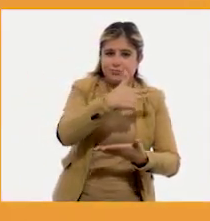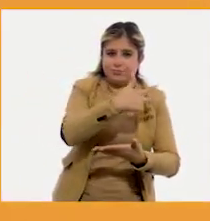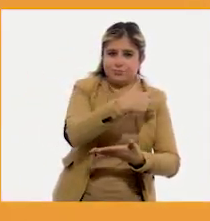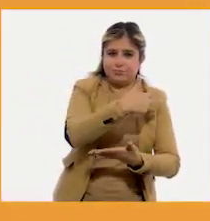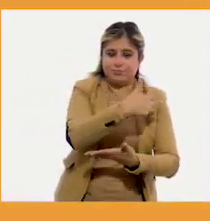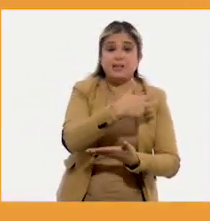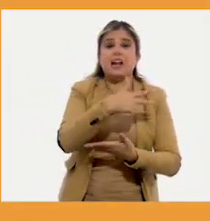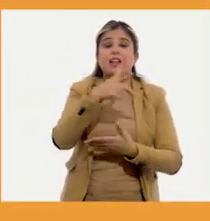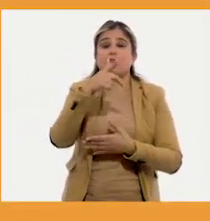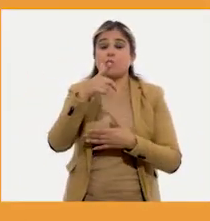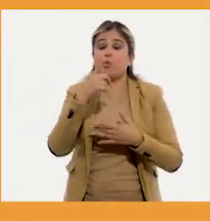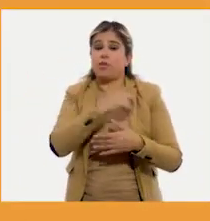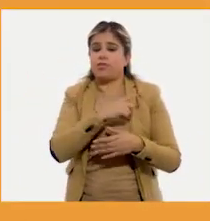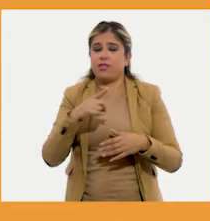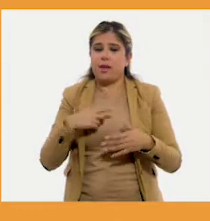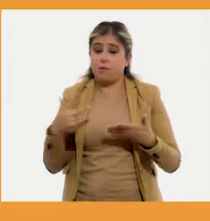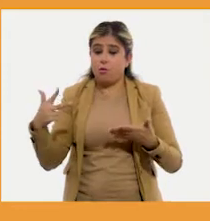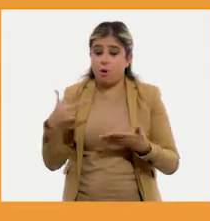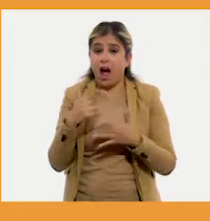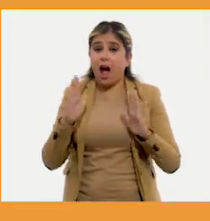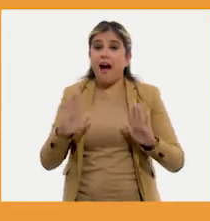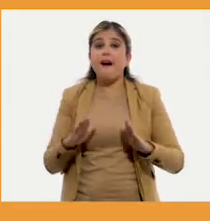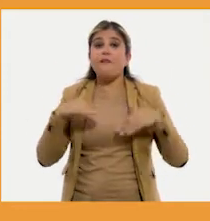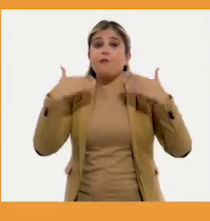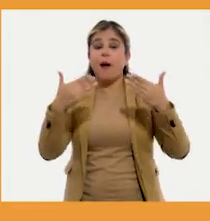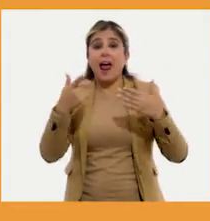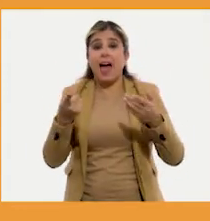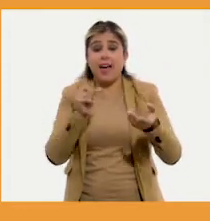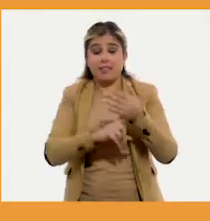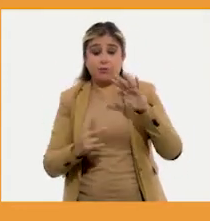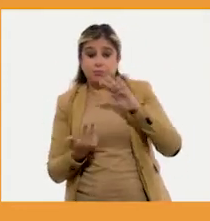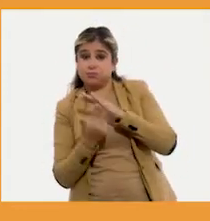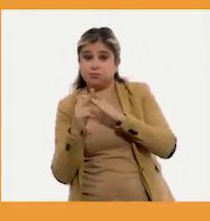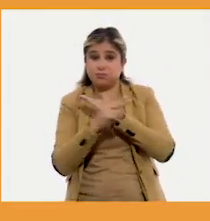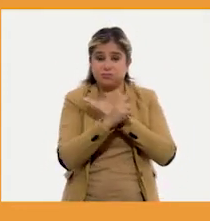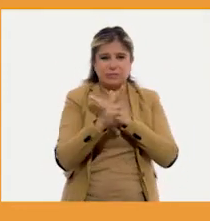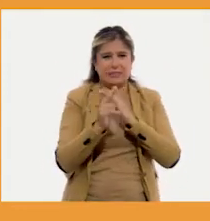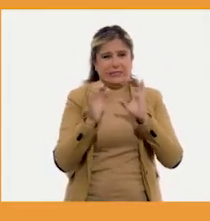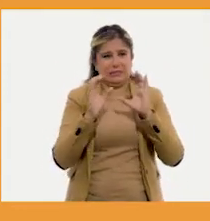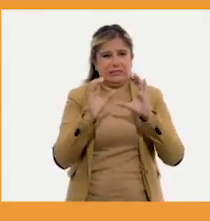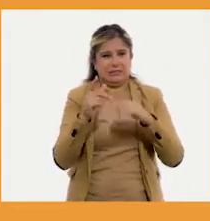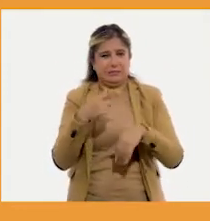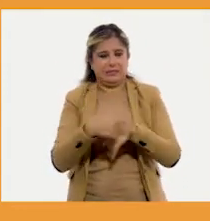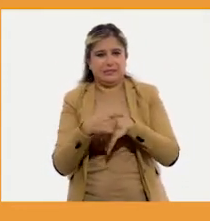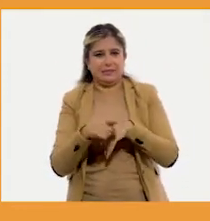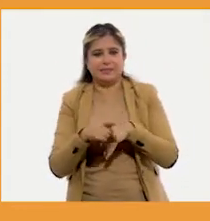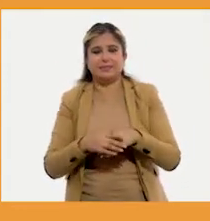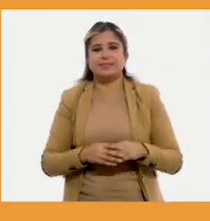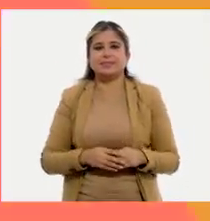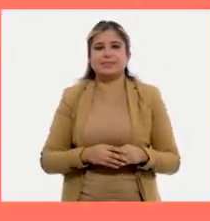marcaste. Asegúrate de cortar por fuera de la playera. No introduzcas las tijeras en ella.